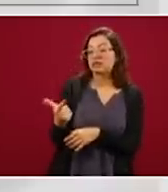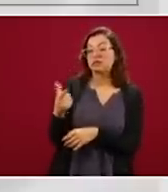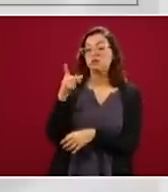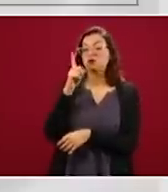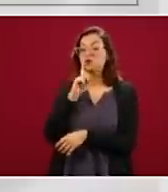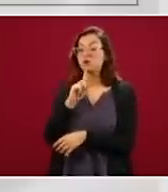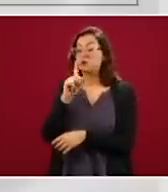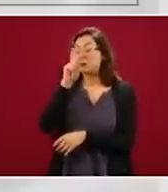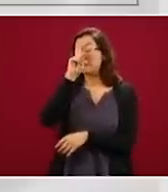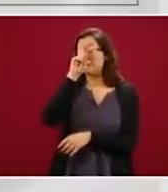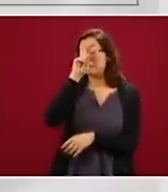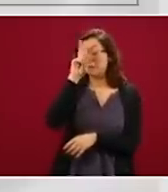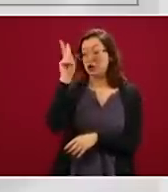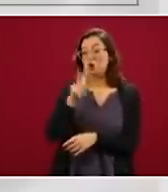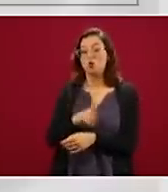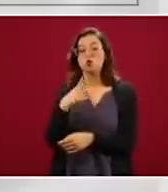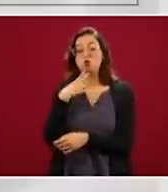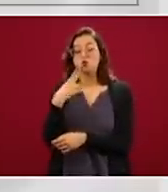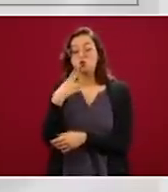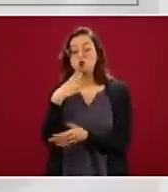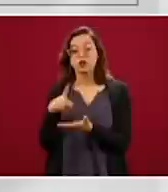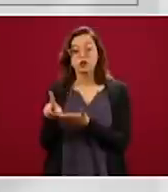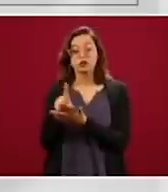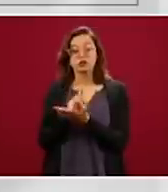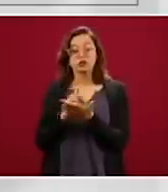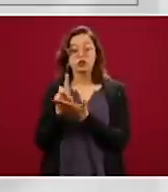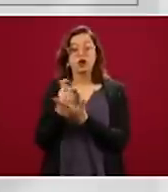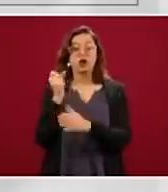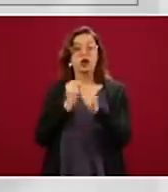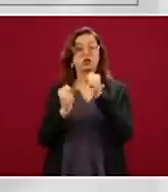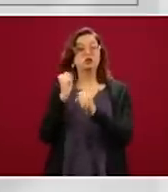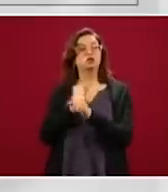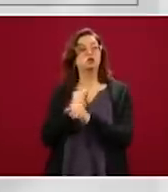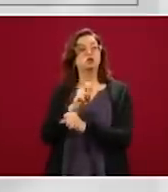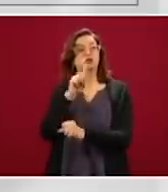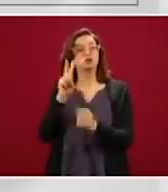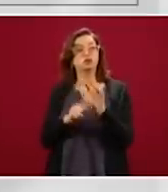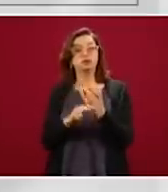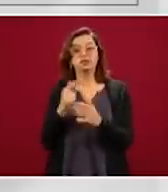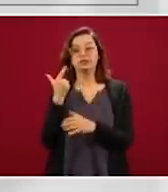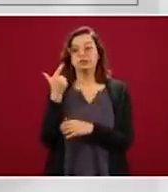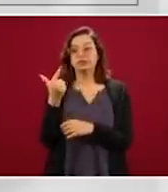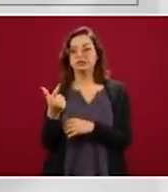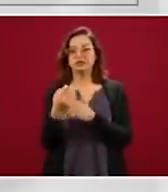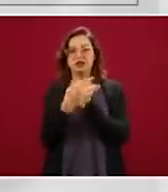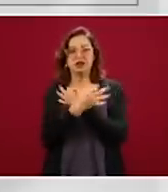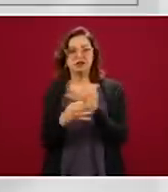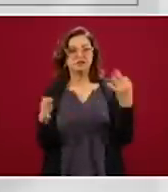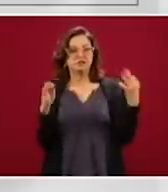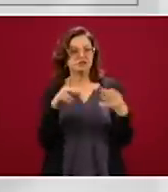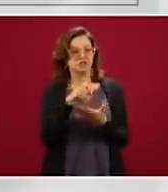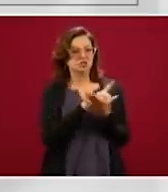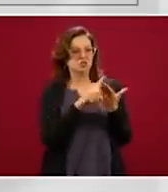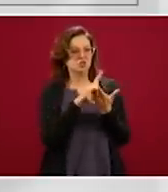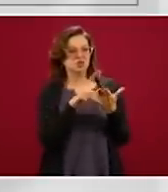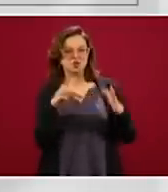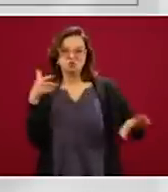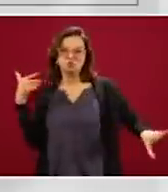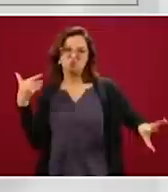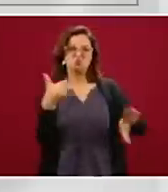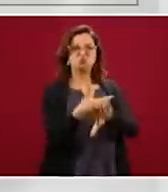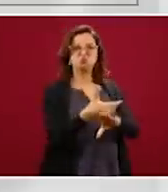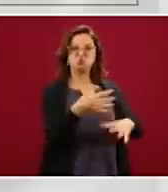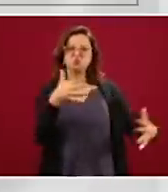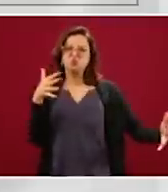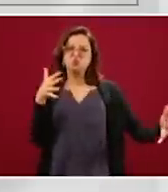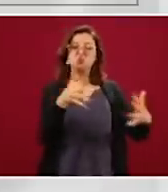triplicó. En ese sentido, gracias, en ese sentido queremos partir de esa reflexión de que es importante, existe ya en